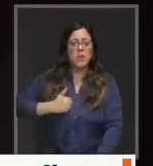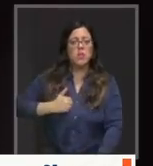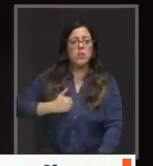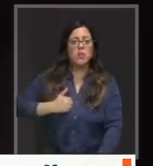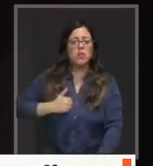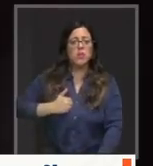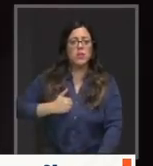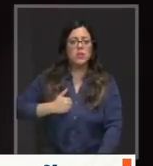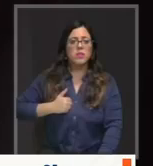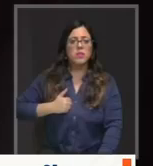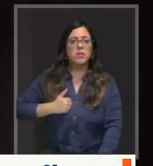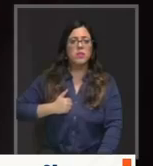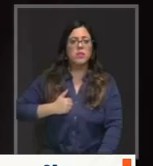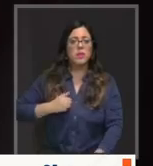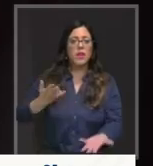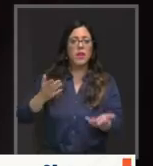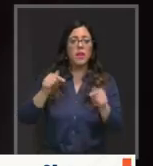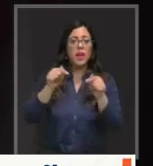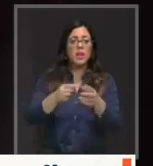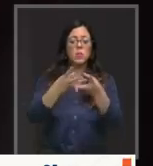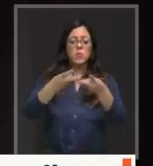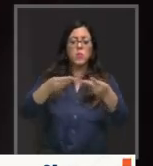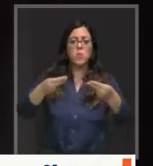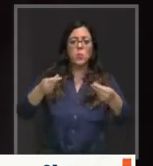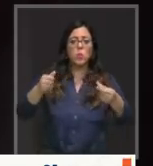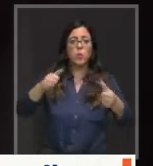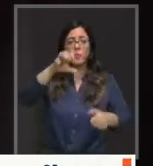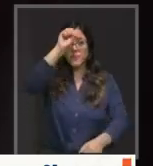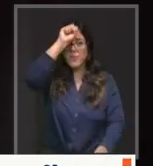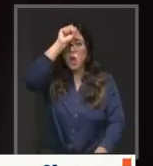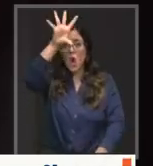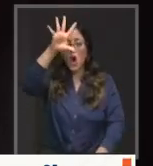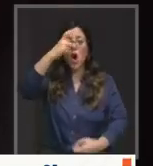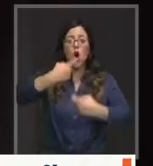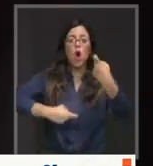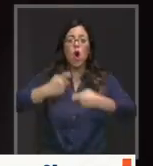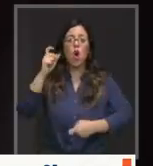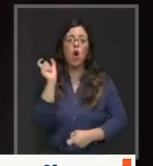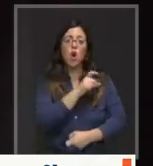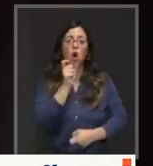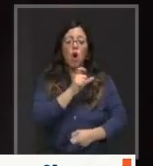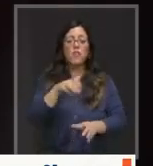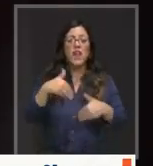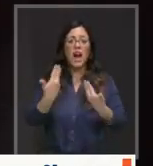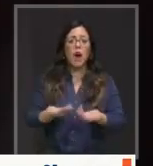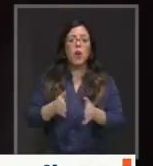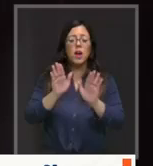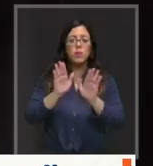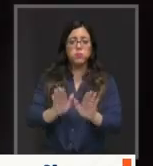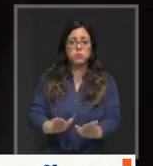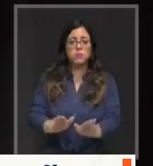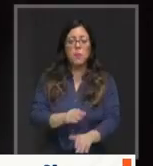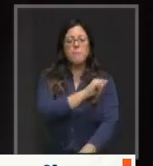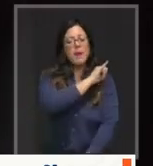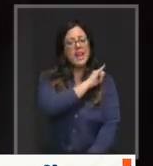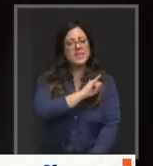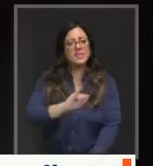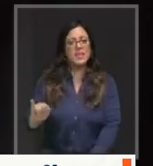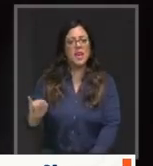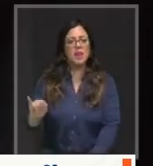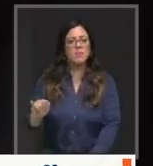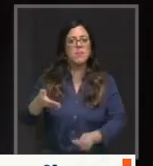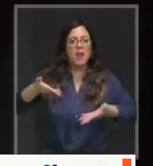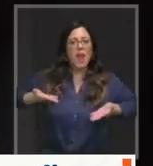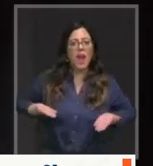cundiendo el pobre de Chile y para Chile, proceder a detener de forma definitiva el orden del